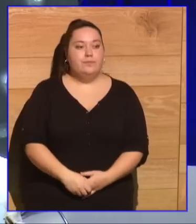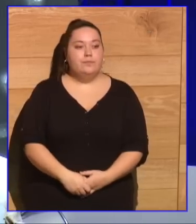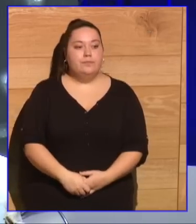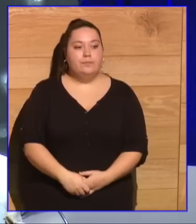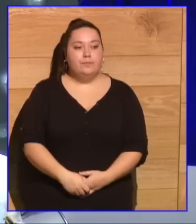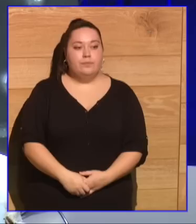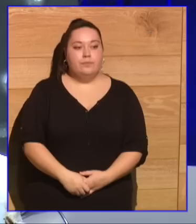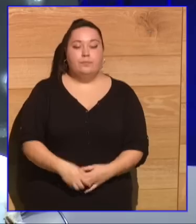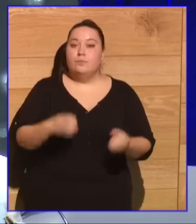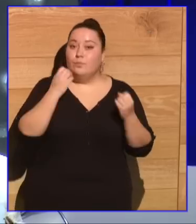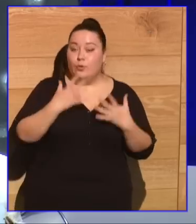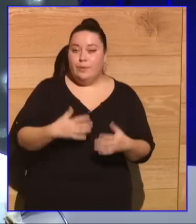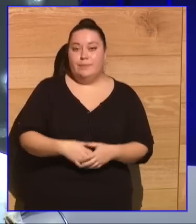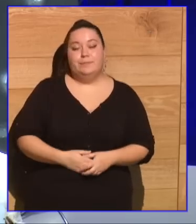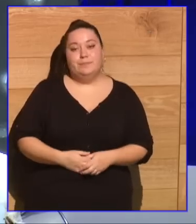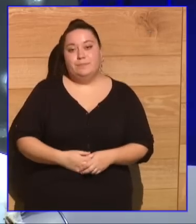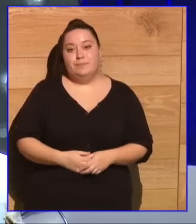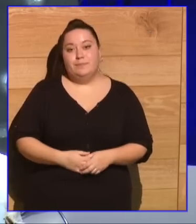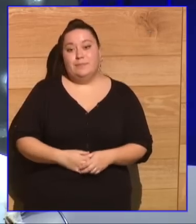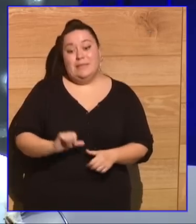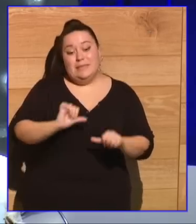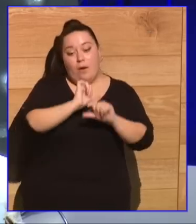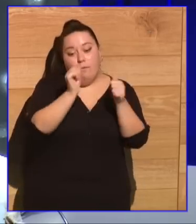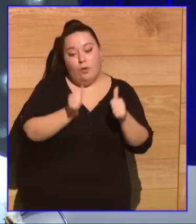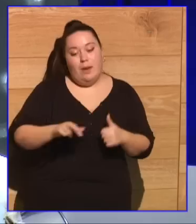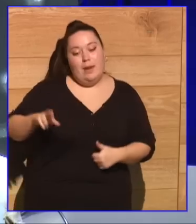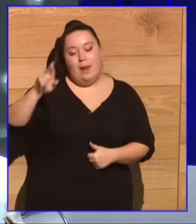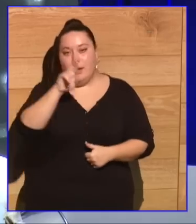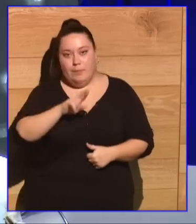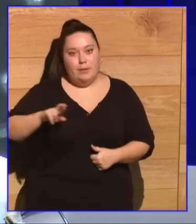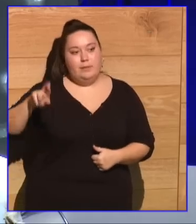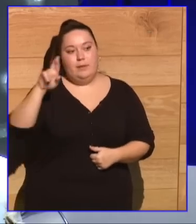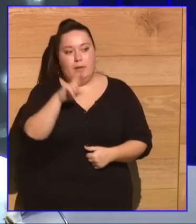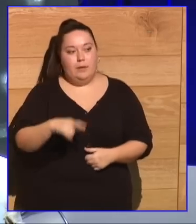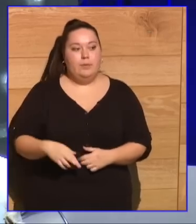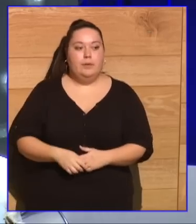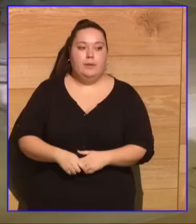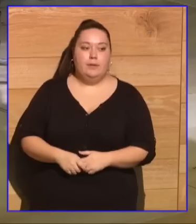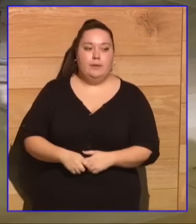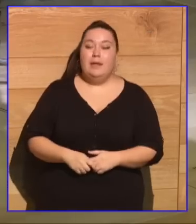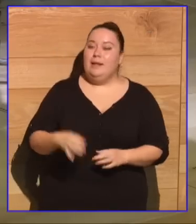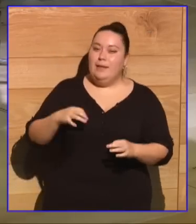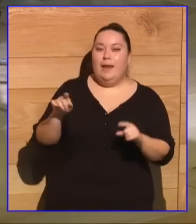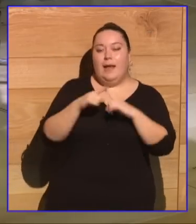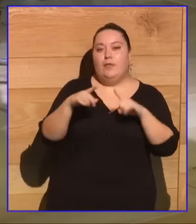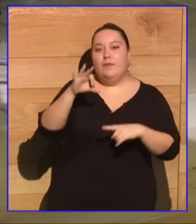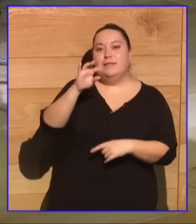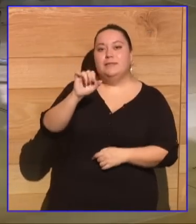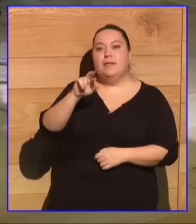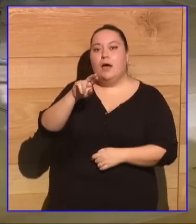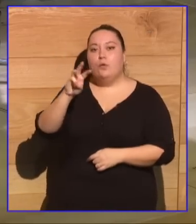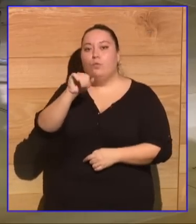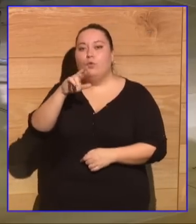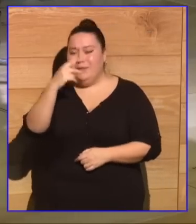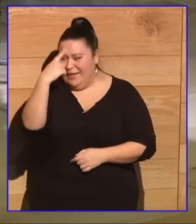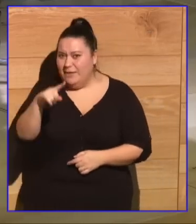Muy bien, pues esa línea la repite constantemente. Star Wars te la sabes. Puedes. Que